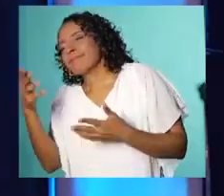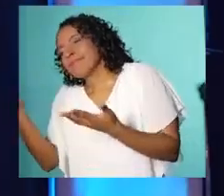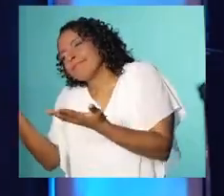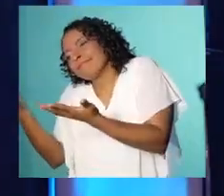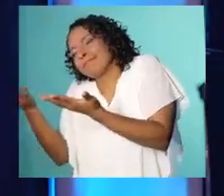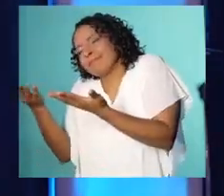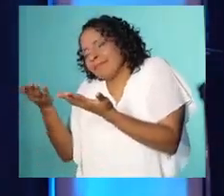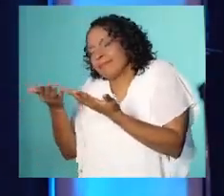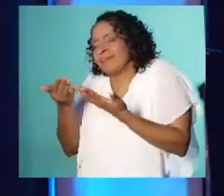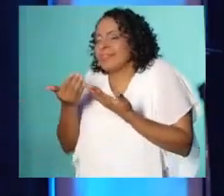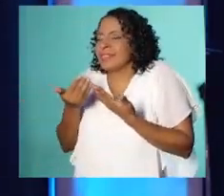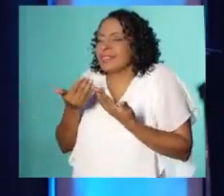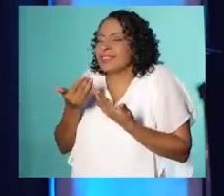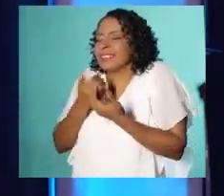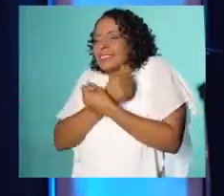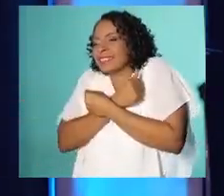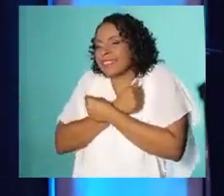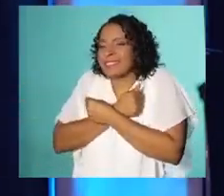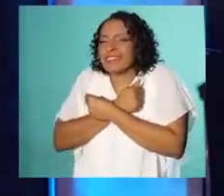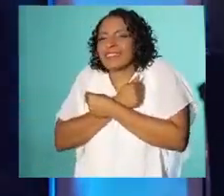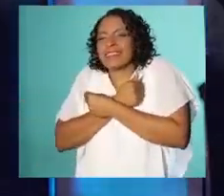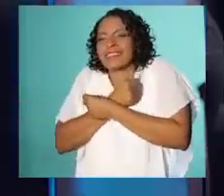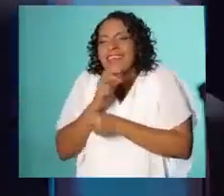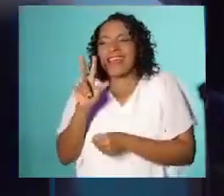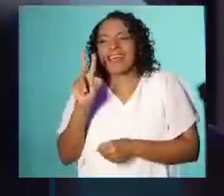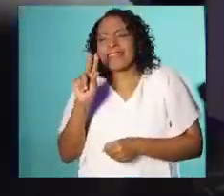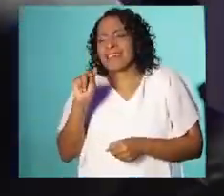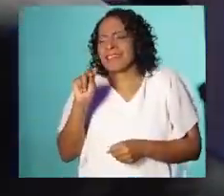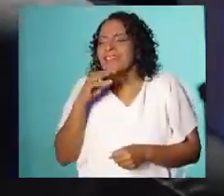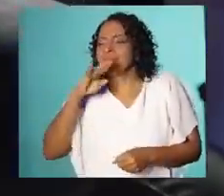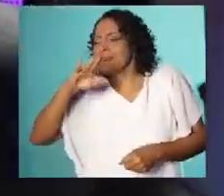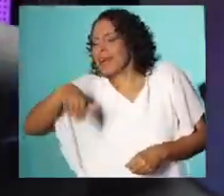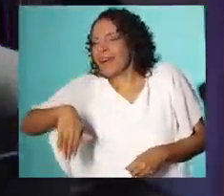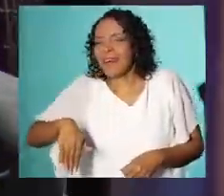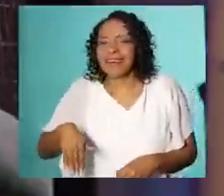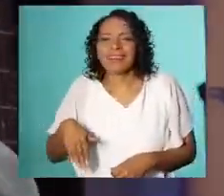Dices que no hay nada mal, que ya no te duele.